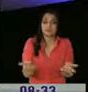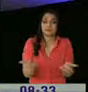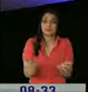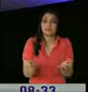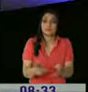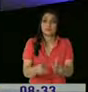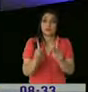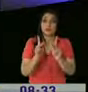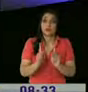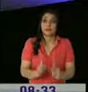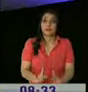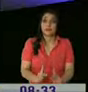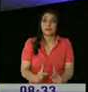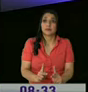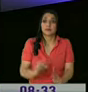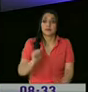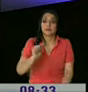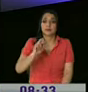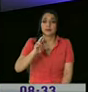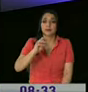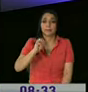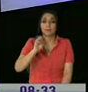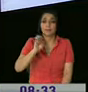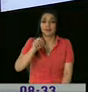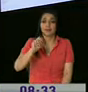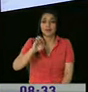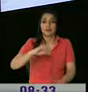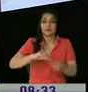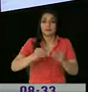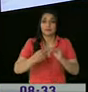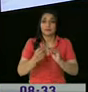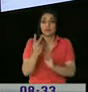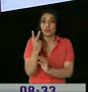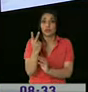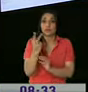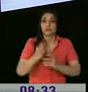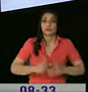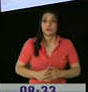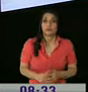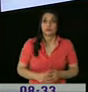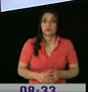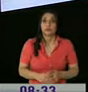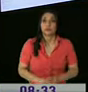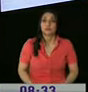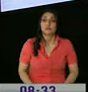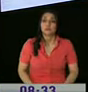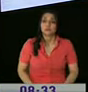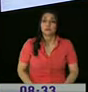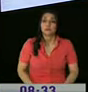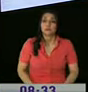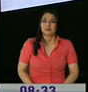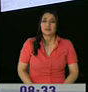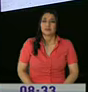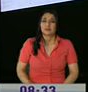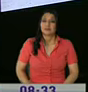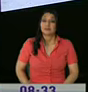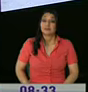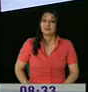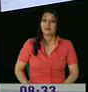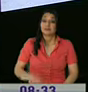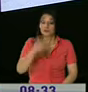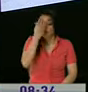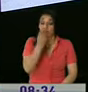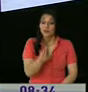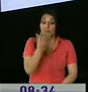El puente caído del sector de la Armenia 2. Se cayó el puente finalmente. Este puente, me acuerdo, Priscila, buenos días, que te veo